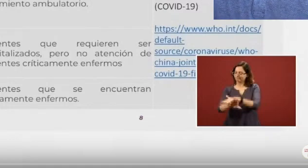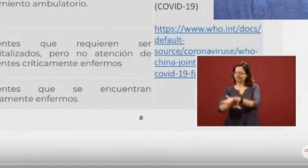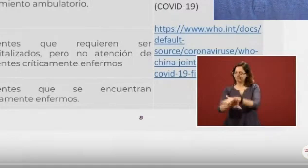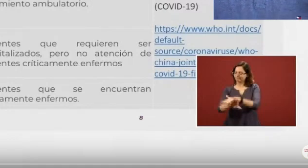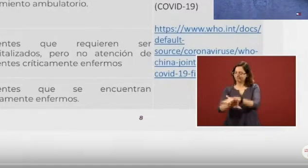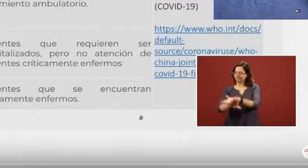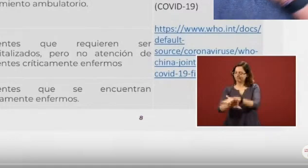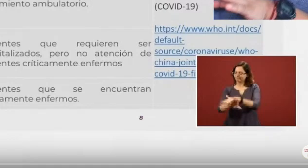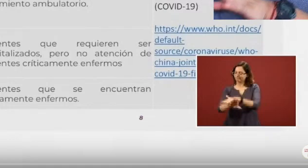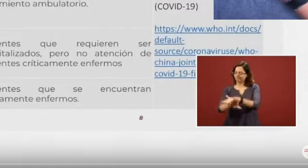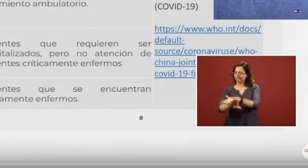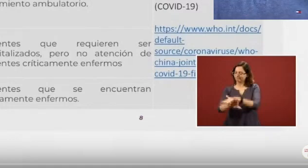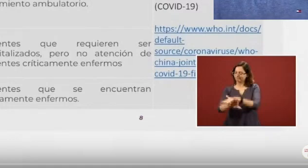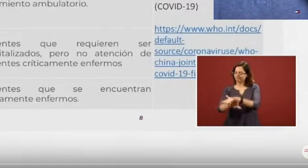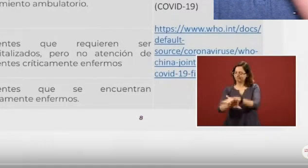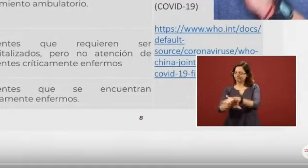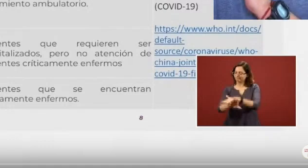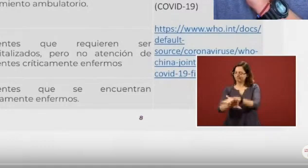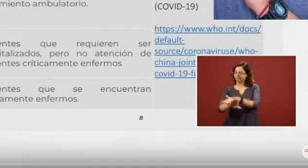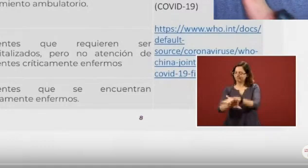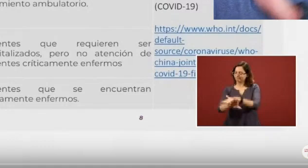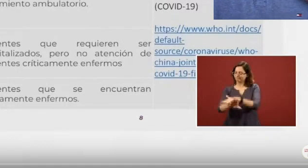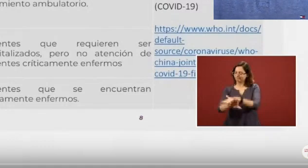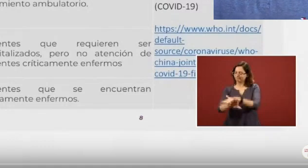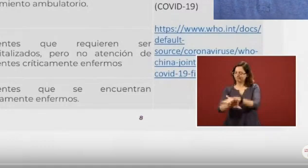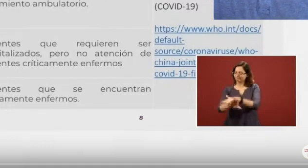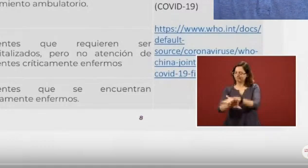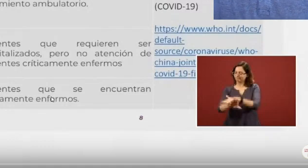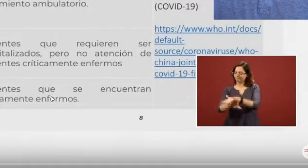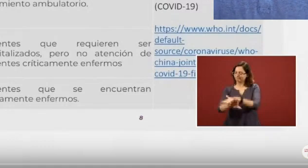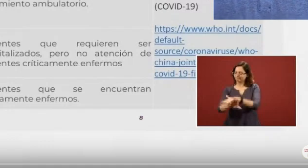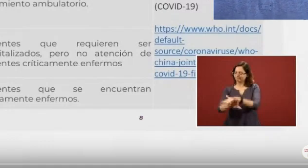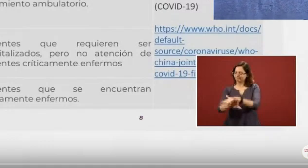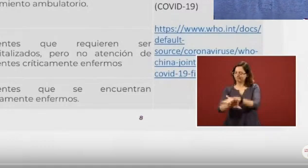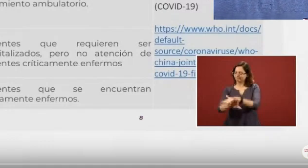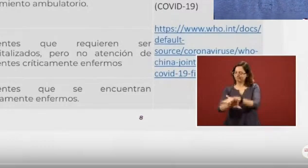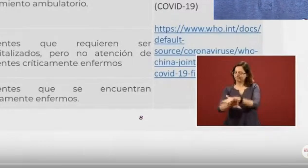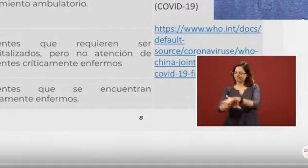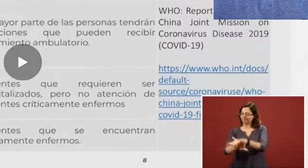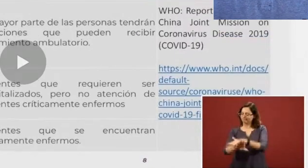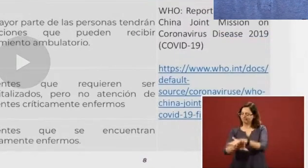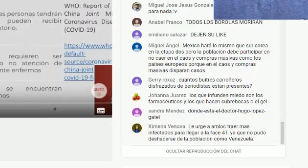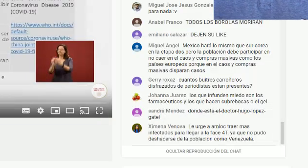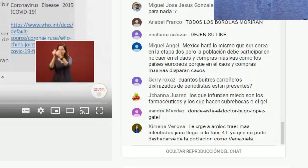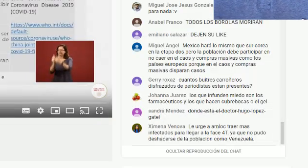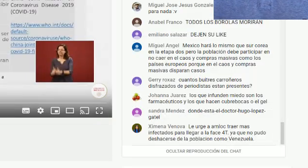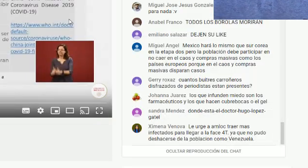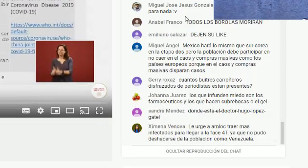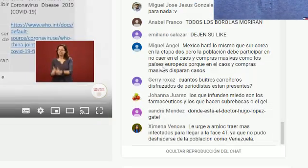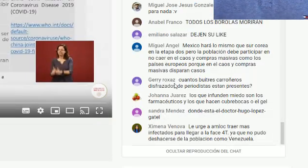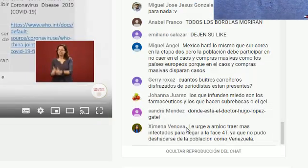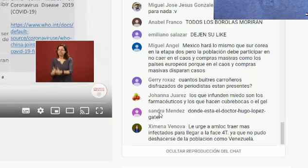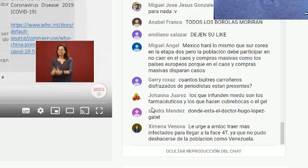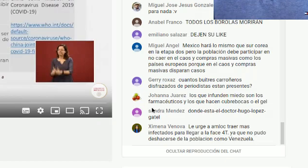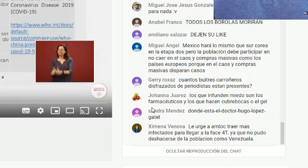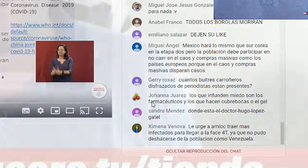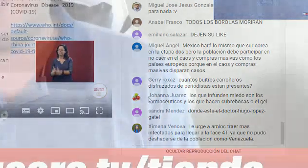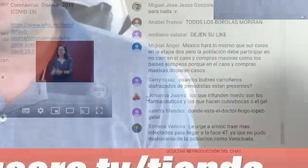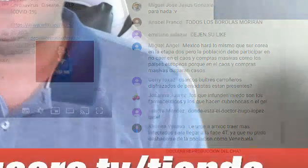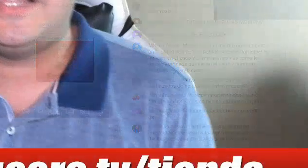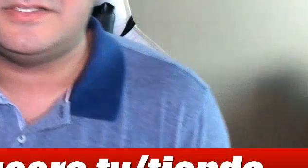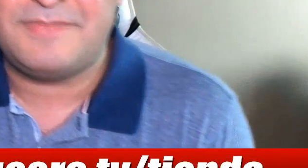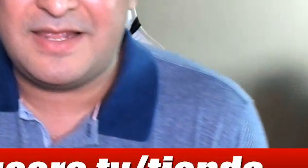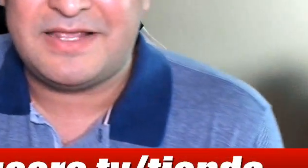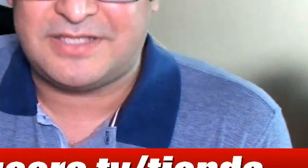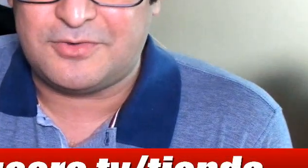éstas de todos modos ese es el universo para poner en comparación en eeuu están previendo que 100